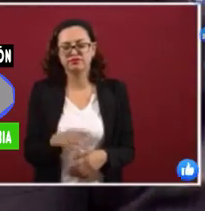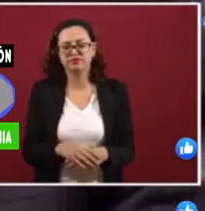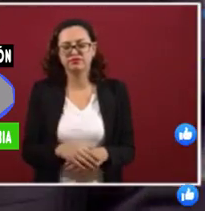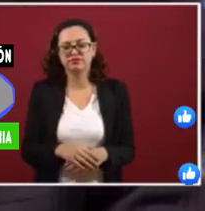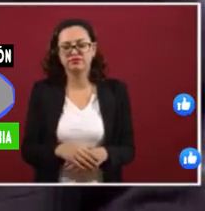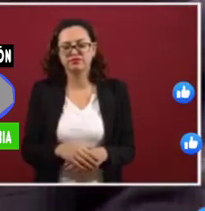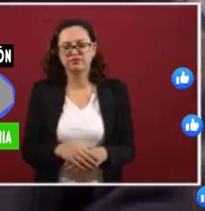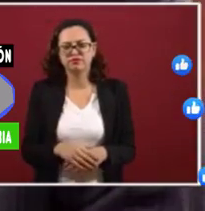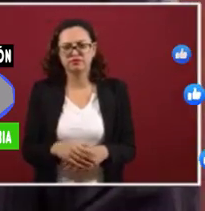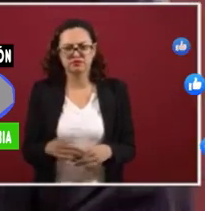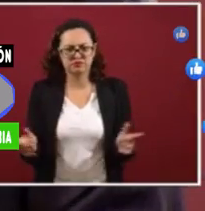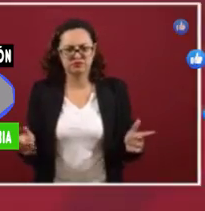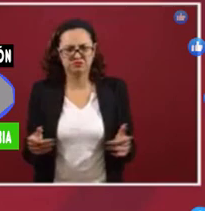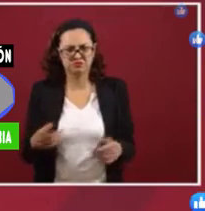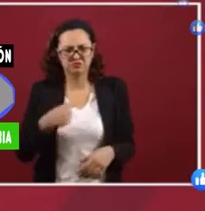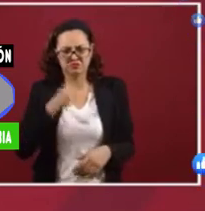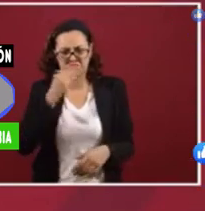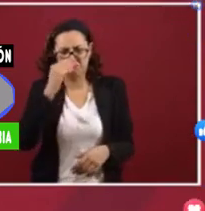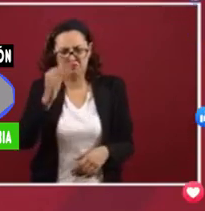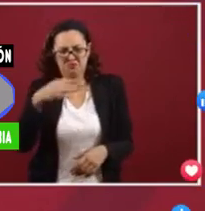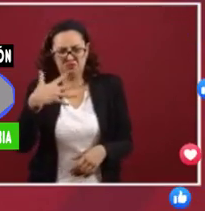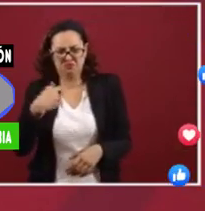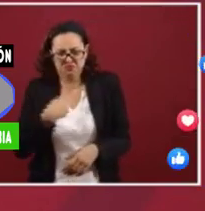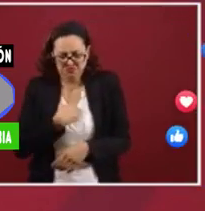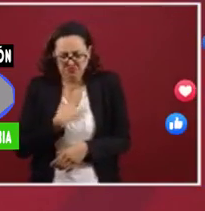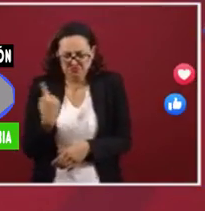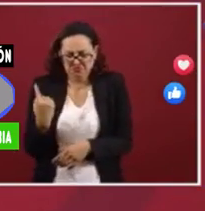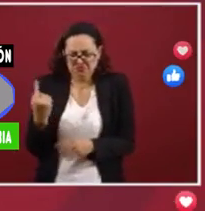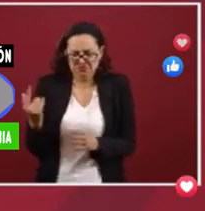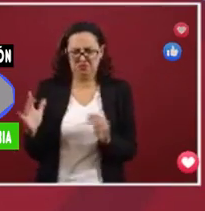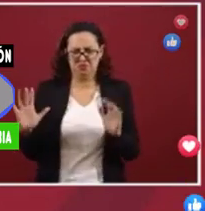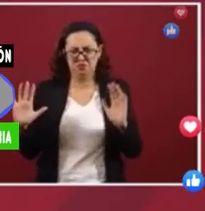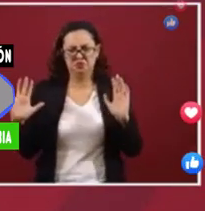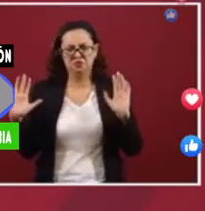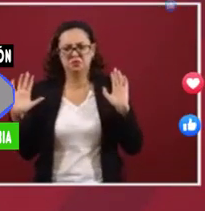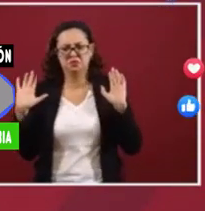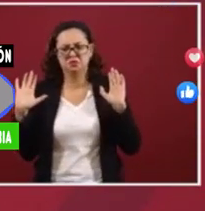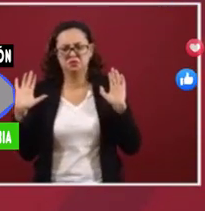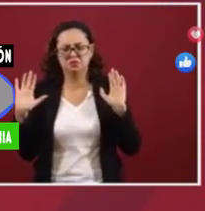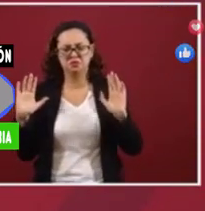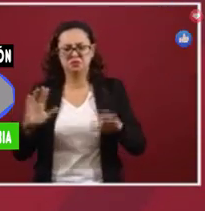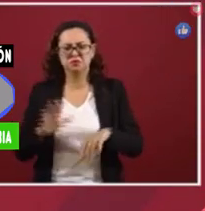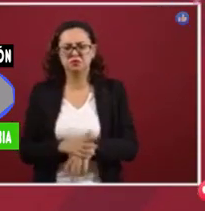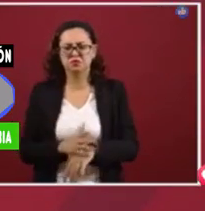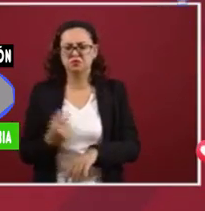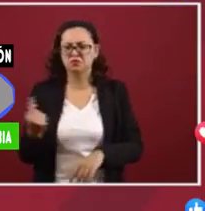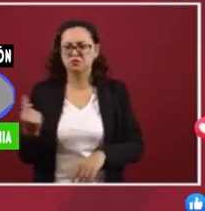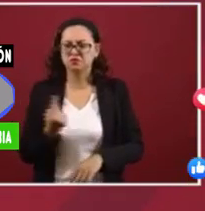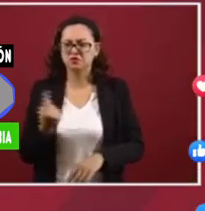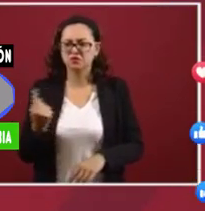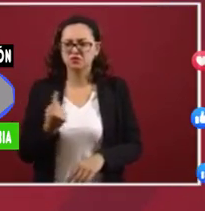e involucrarán en este asunto por qué